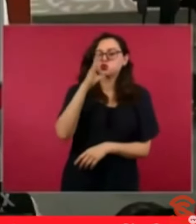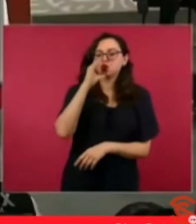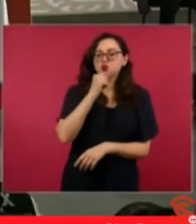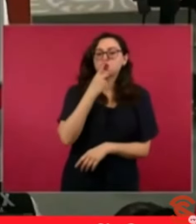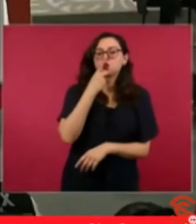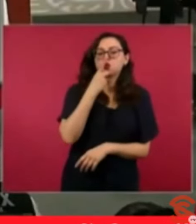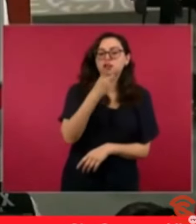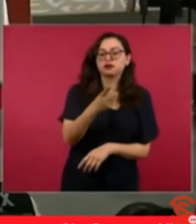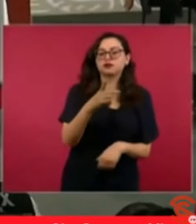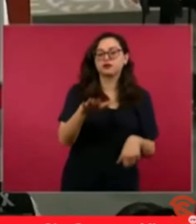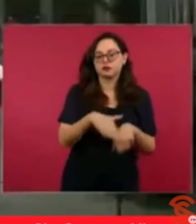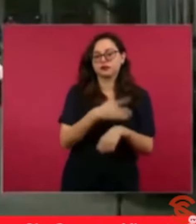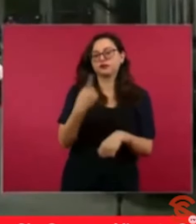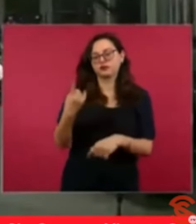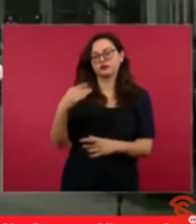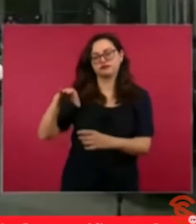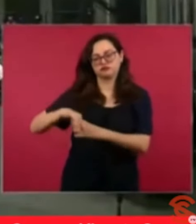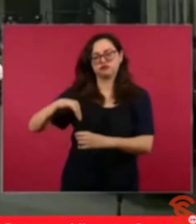Pero hablaba de